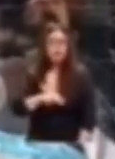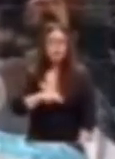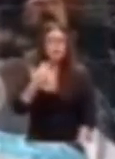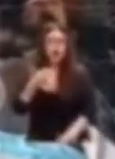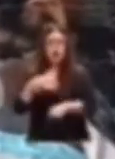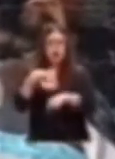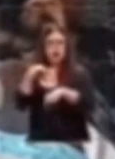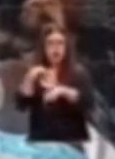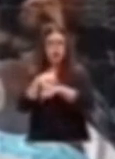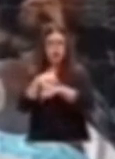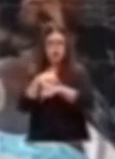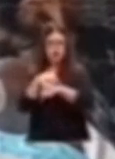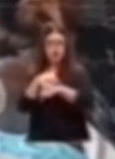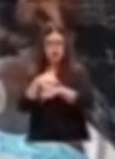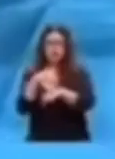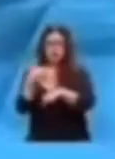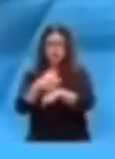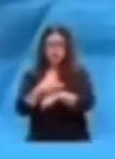activa el chip